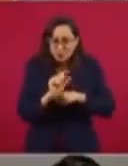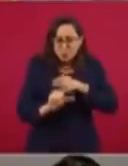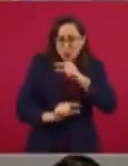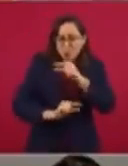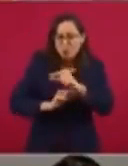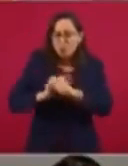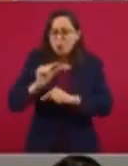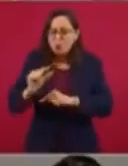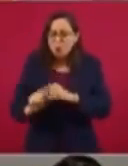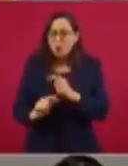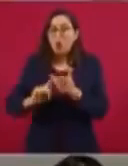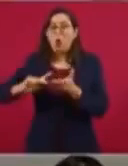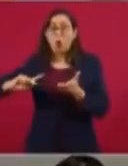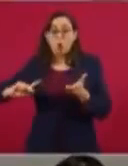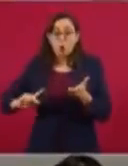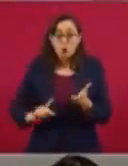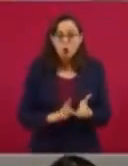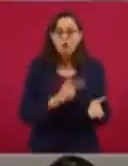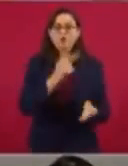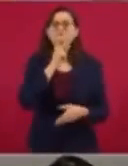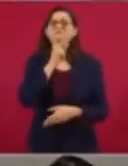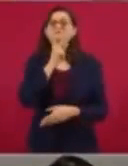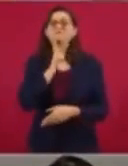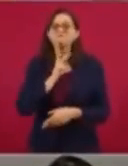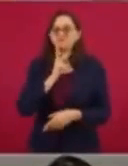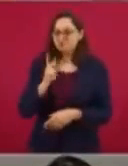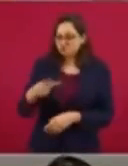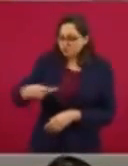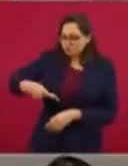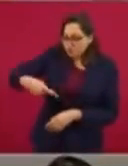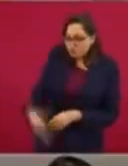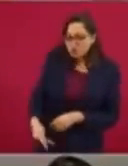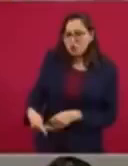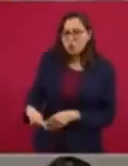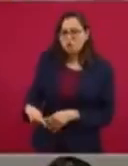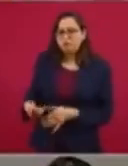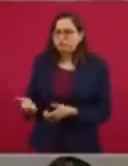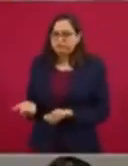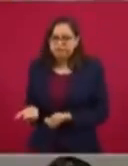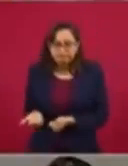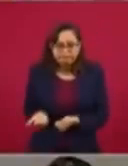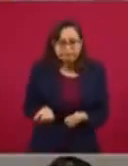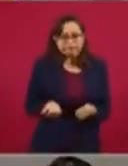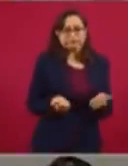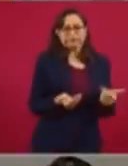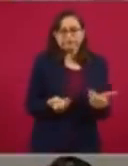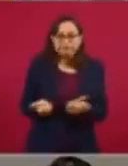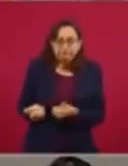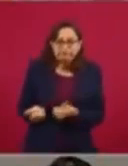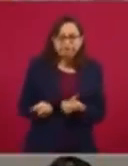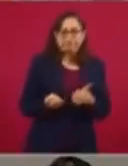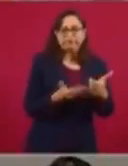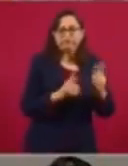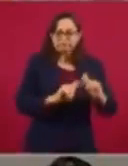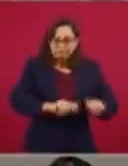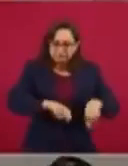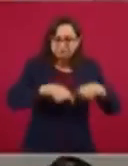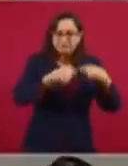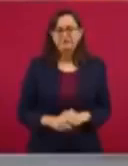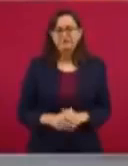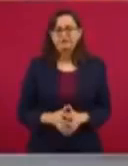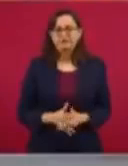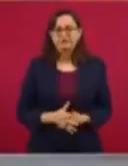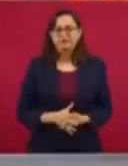petróleo y nuestros recursos a los inversionistas extranjeros.